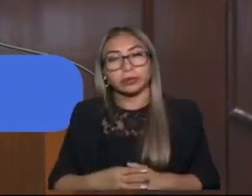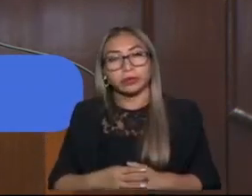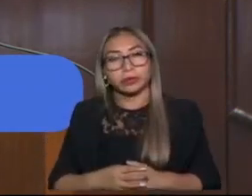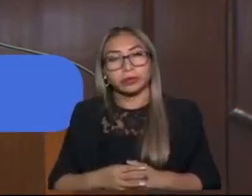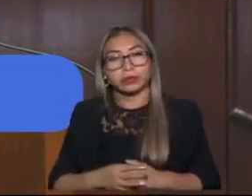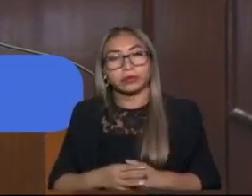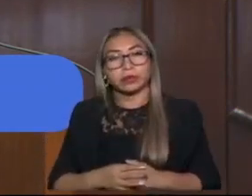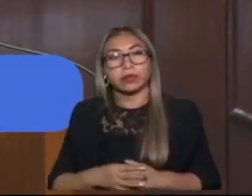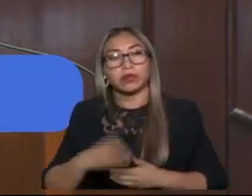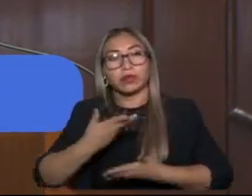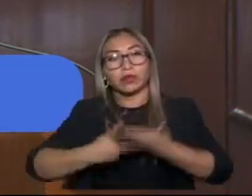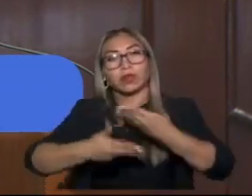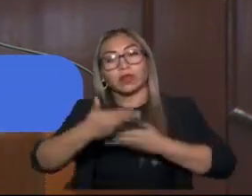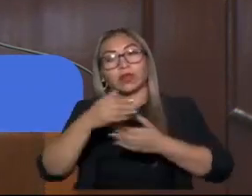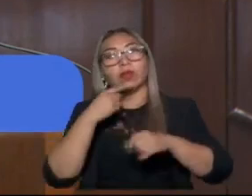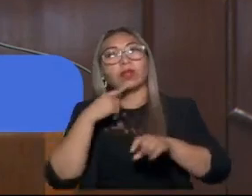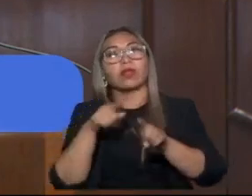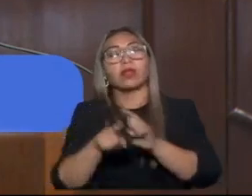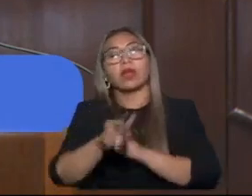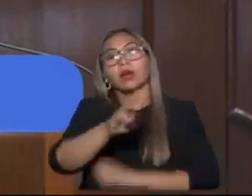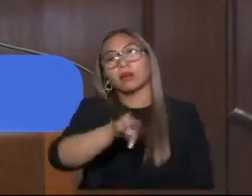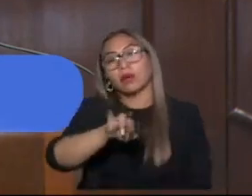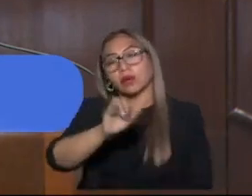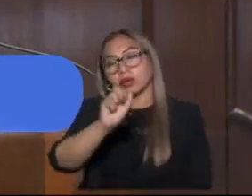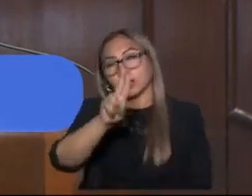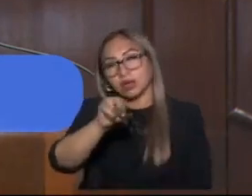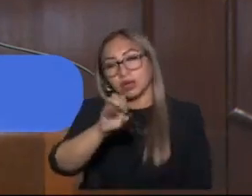avance en la construcción del estadio Mariano Rivera,